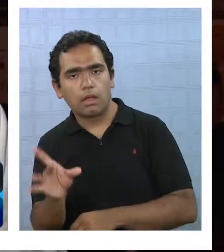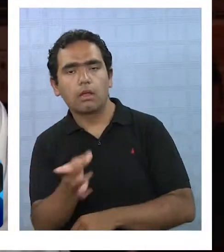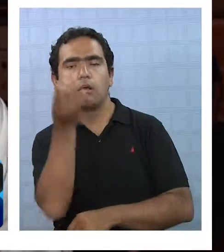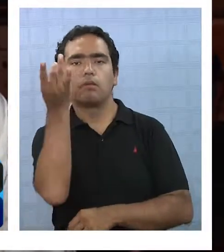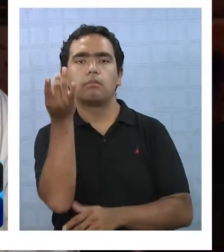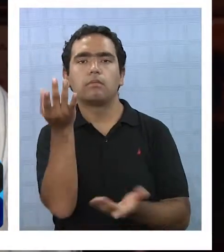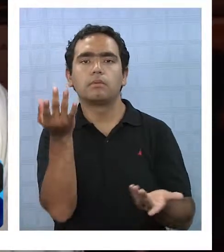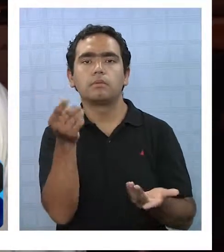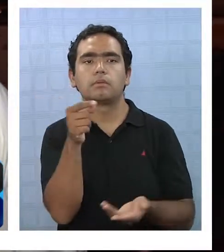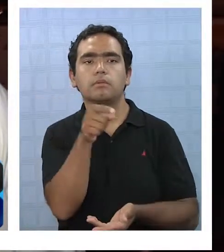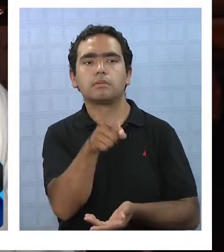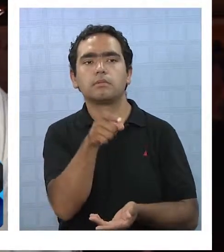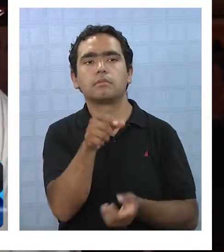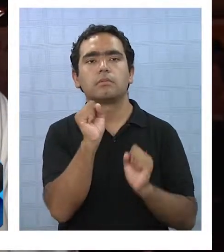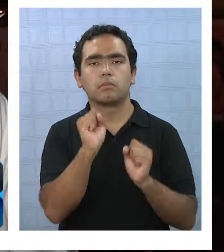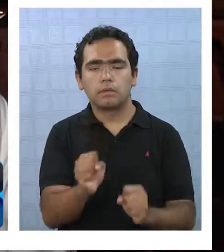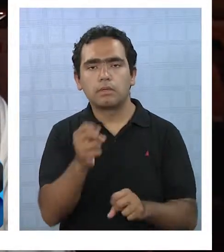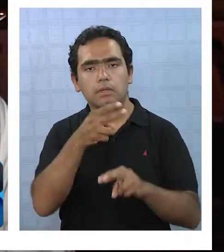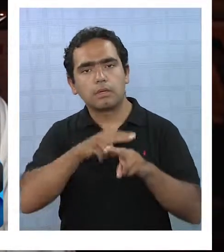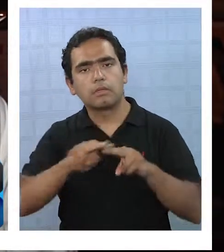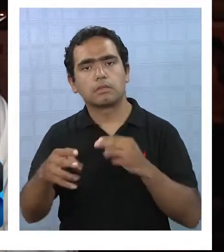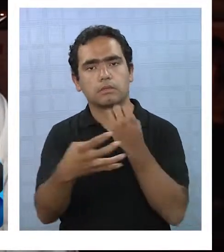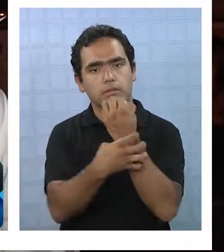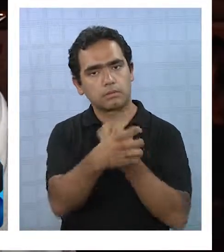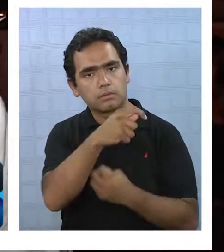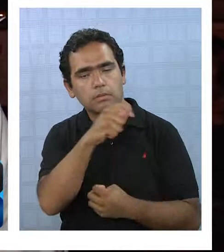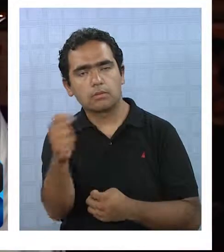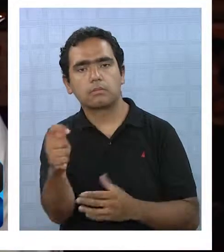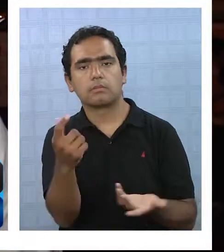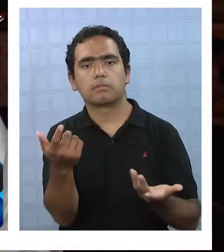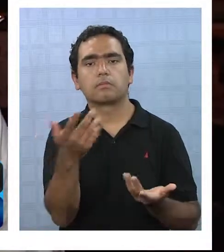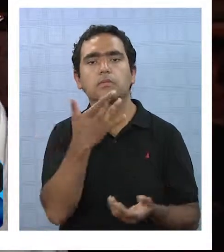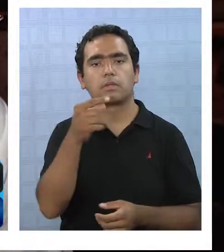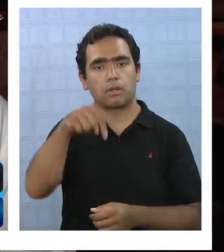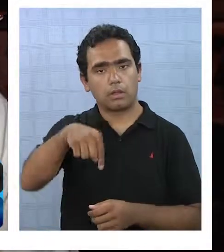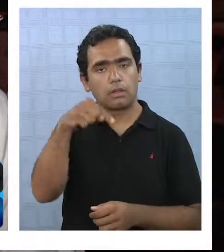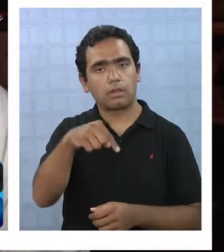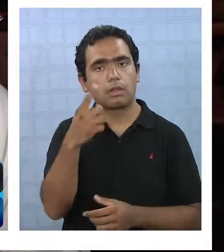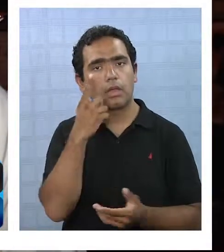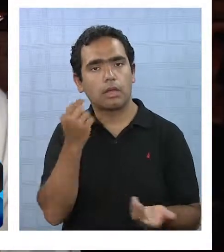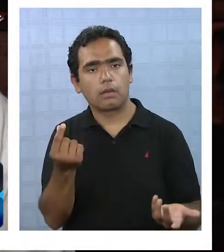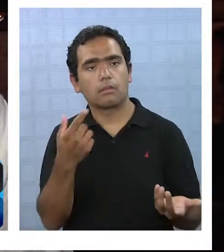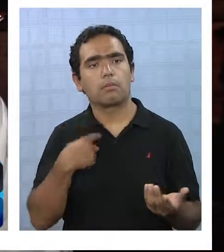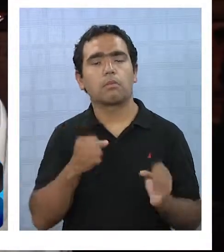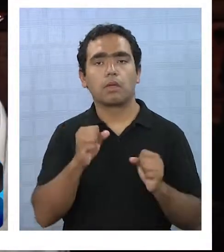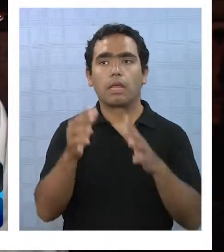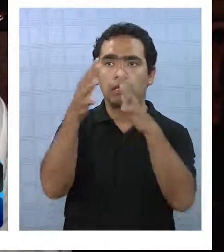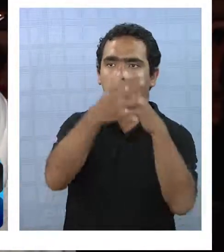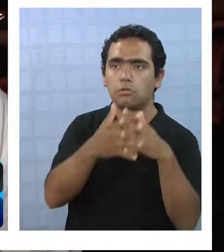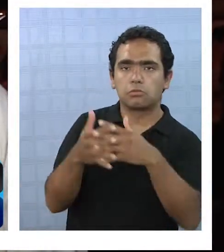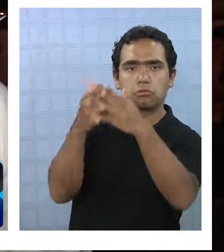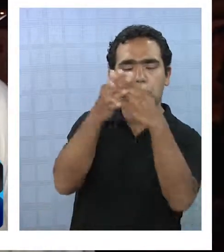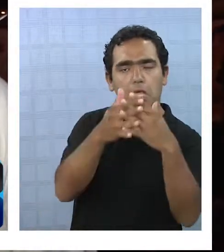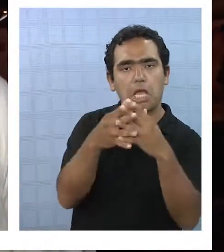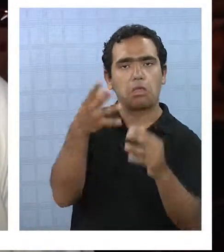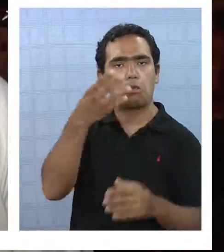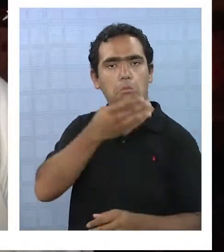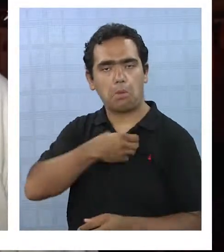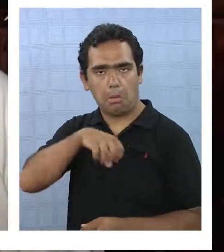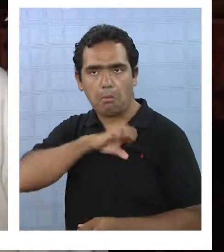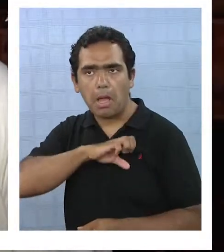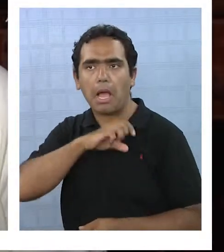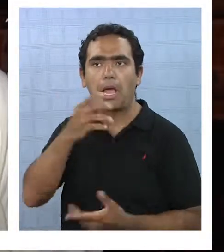se podrían generar desde la misma región, porque hoy día lo estamos importando, lo estamos importando desde Estados Unidos, desde España, desde